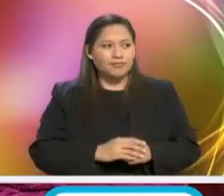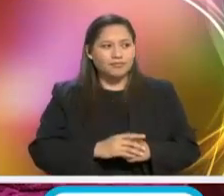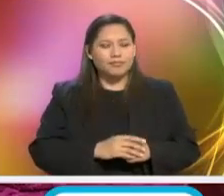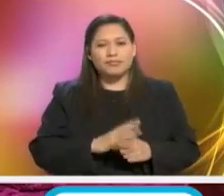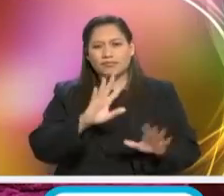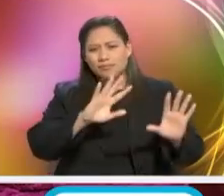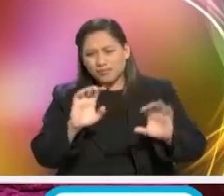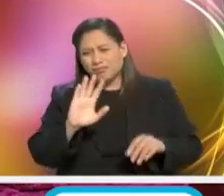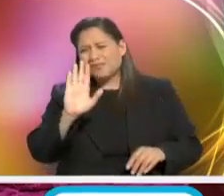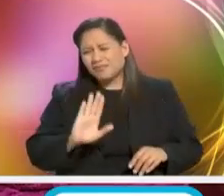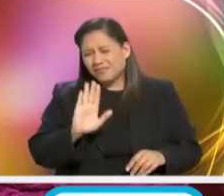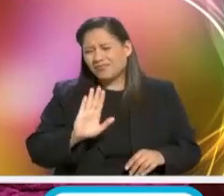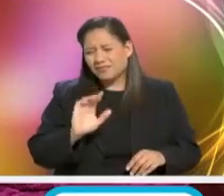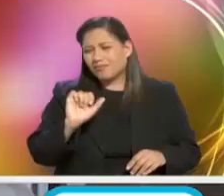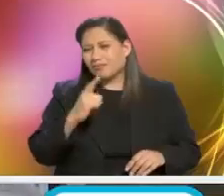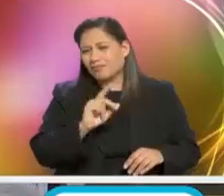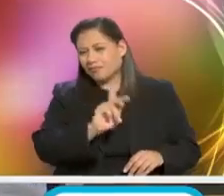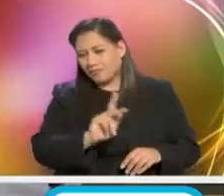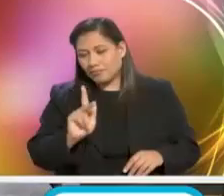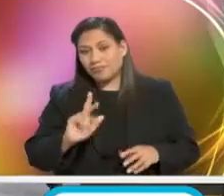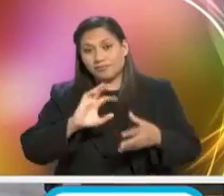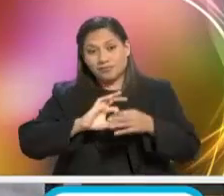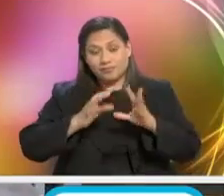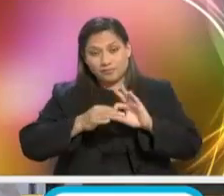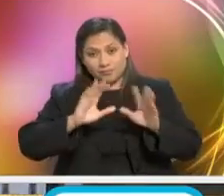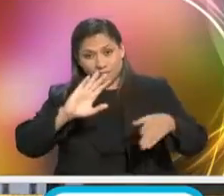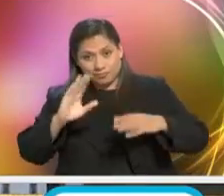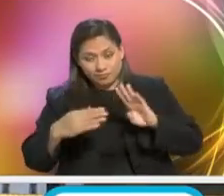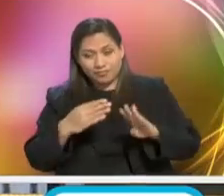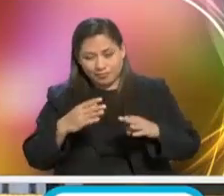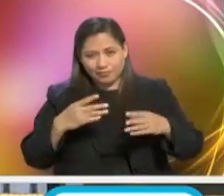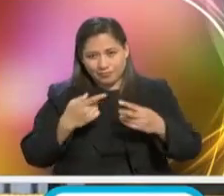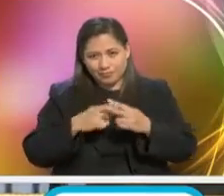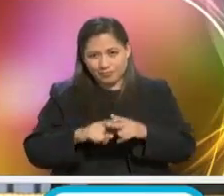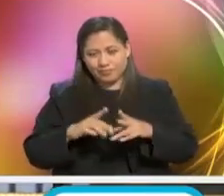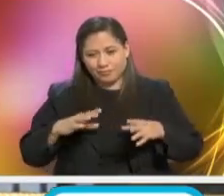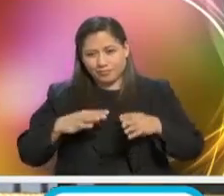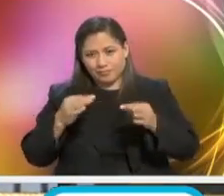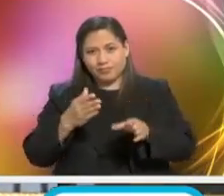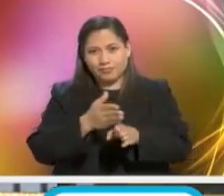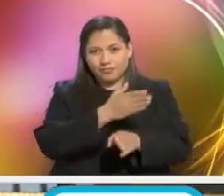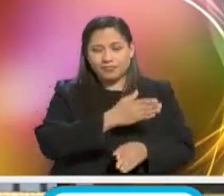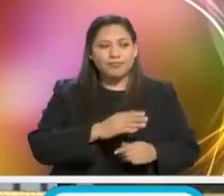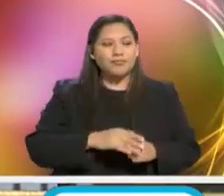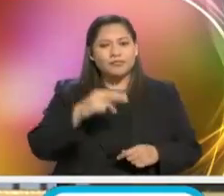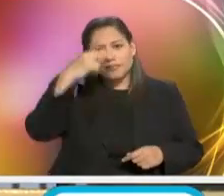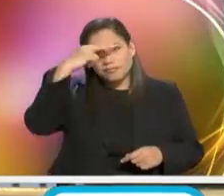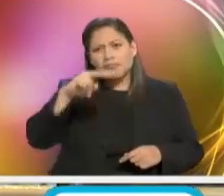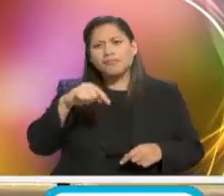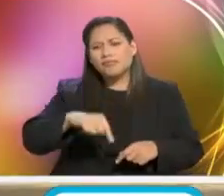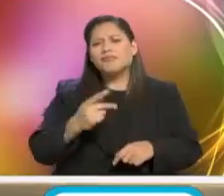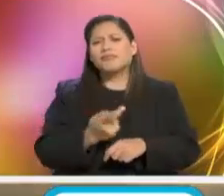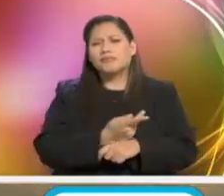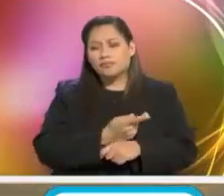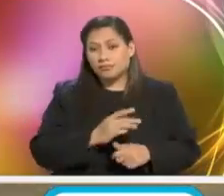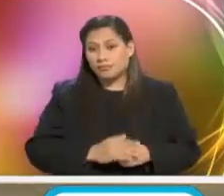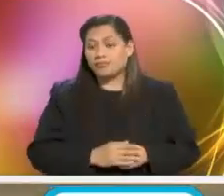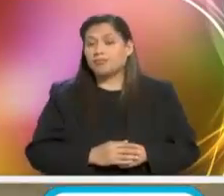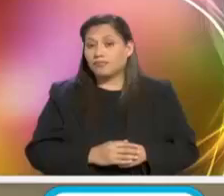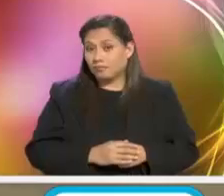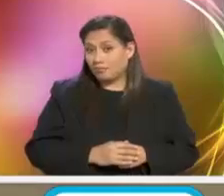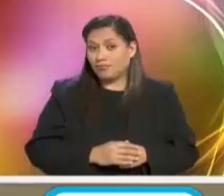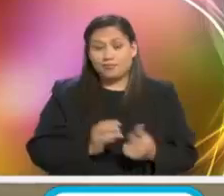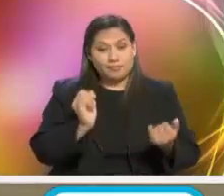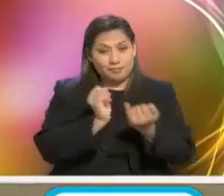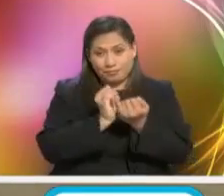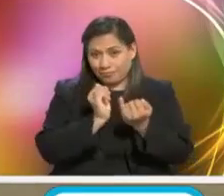algo muy similar. Hay que entender que los Olímpicos nacen justo en el preámbulo de este prurito. Bueno, ahora, ¿y qué pasó en México? O sea, en México sucede que